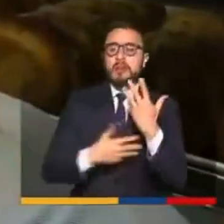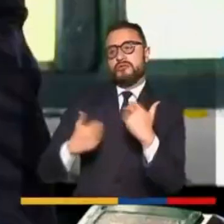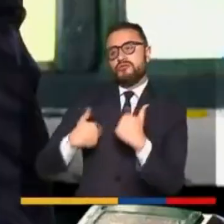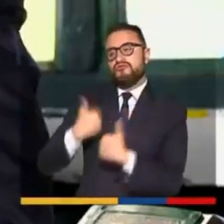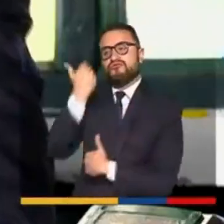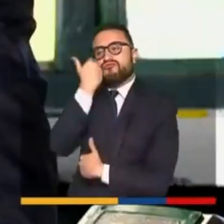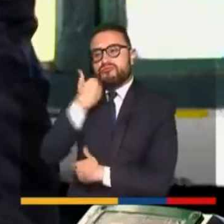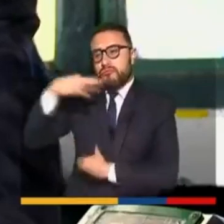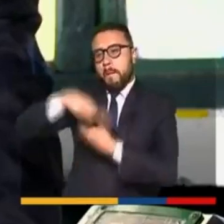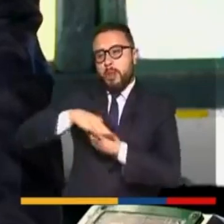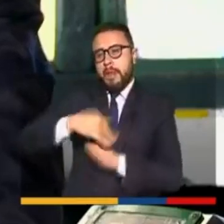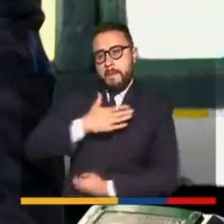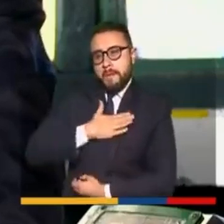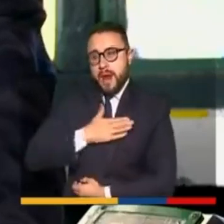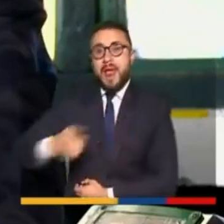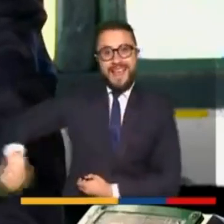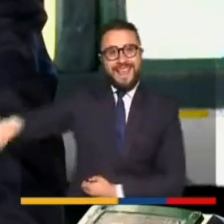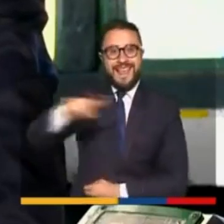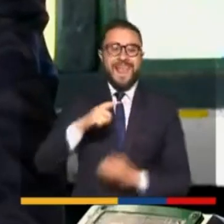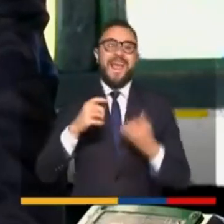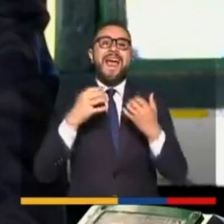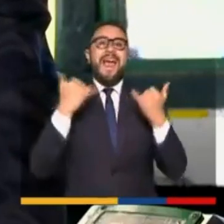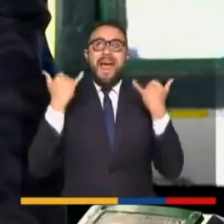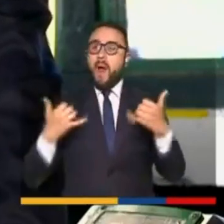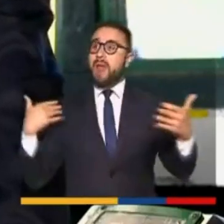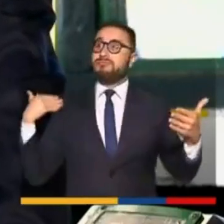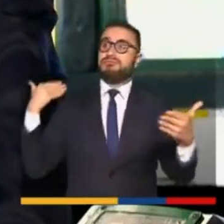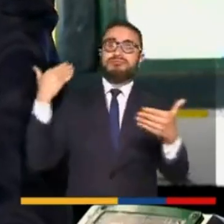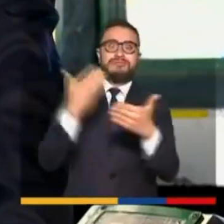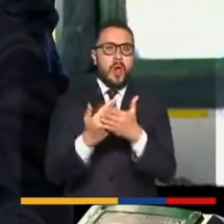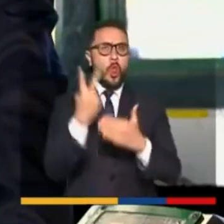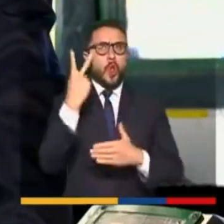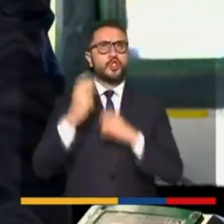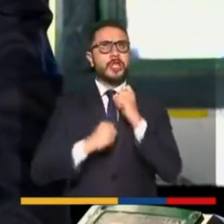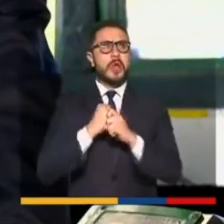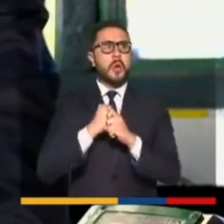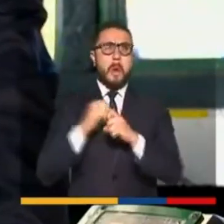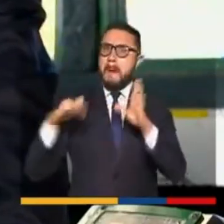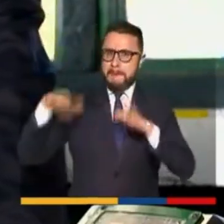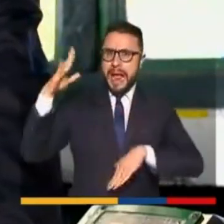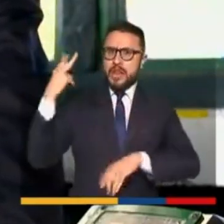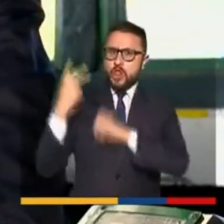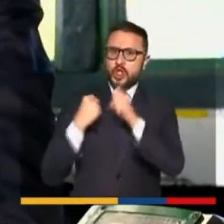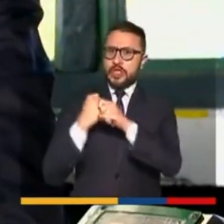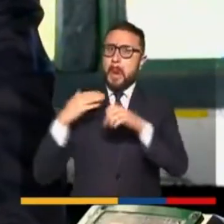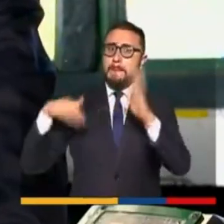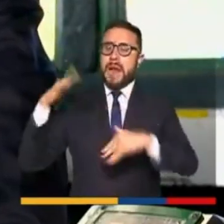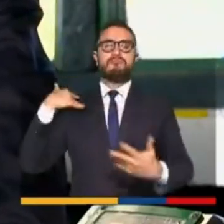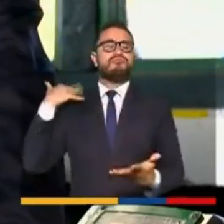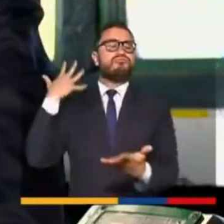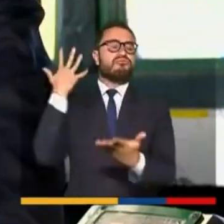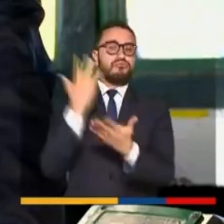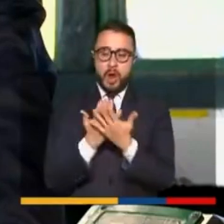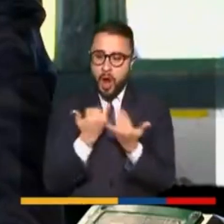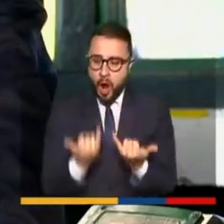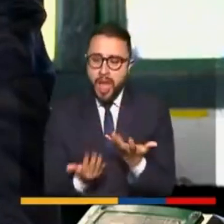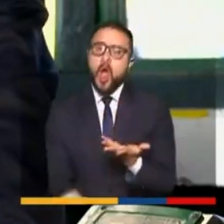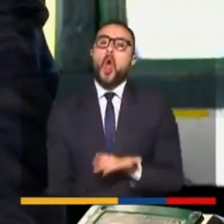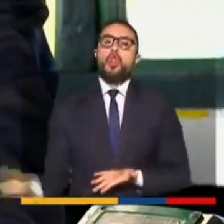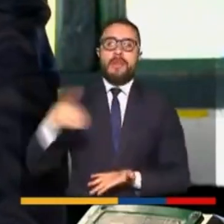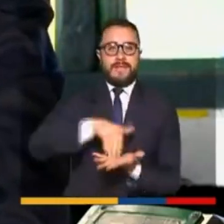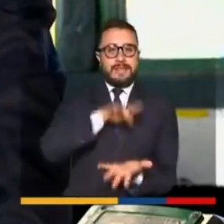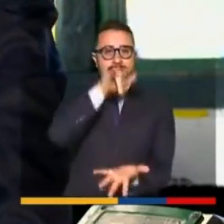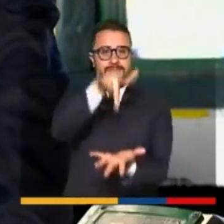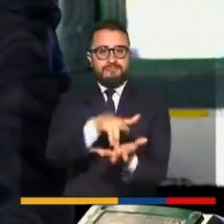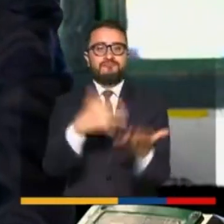mí. Y hemos vuelto 2 años, más de 2 años después. Y quisimos hacer